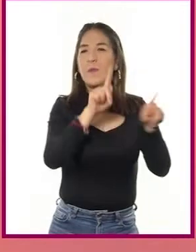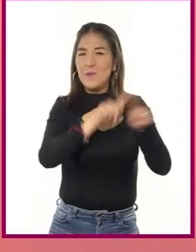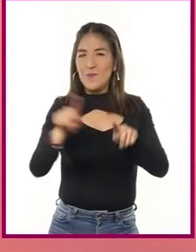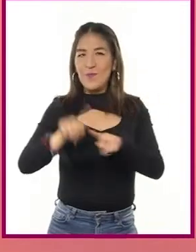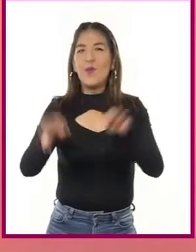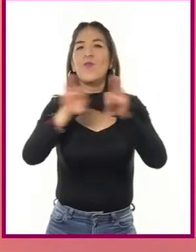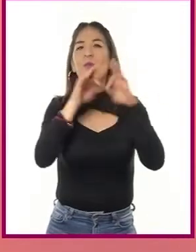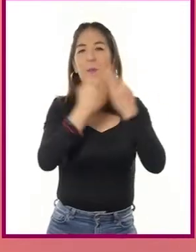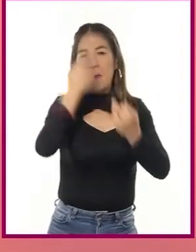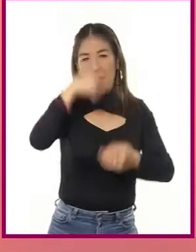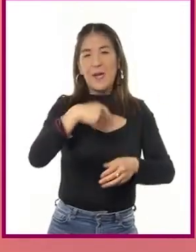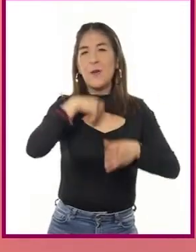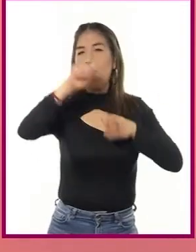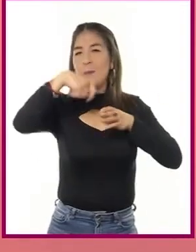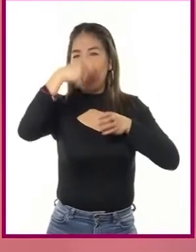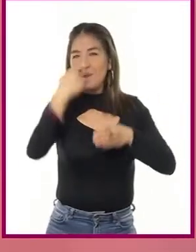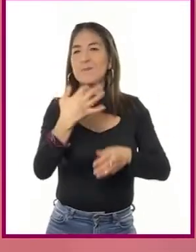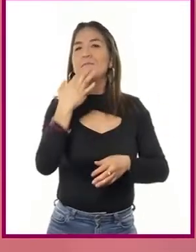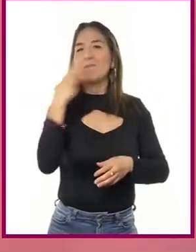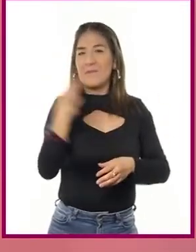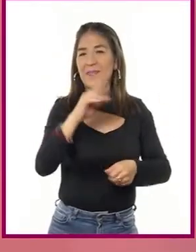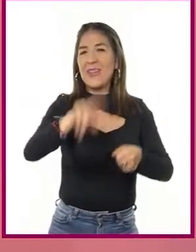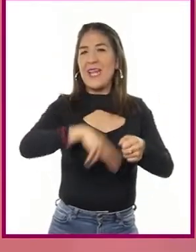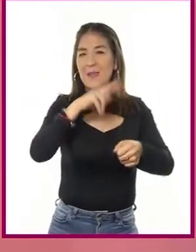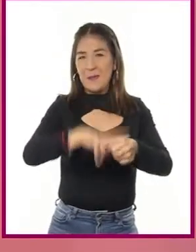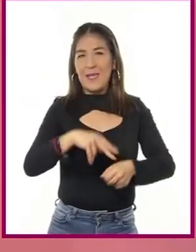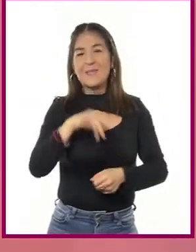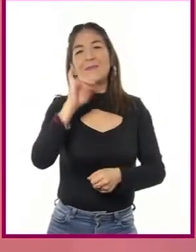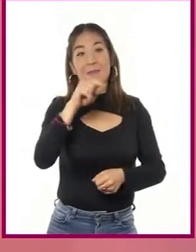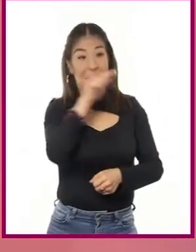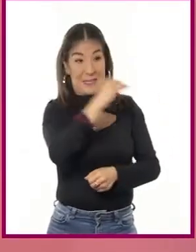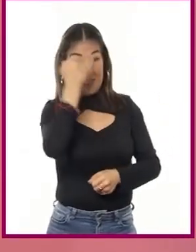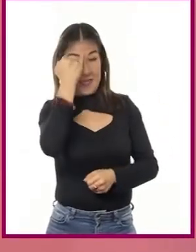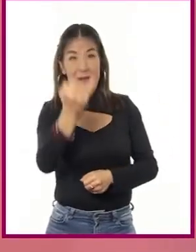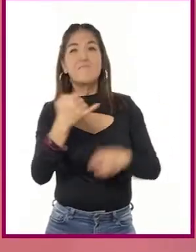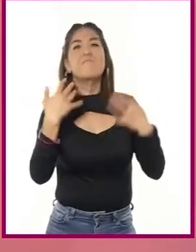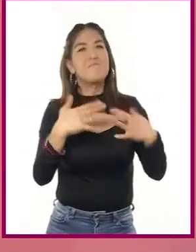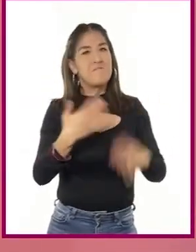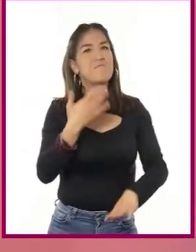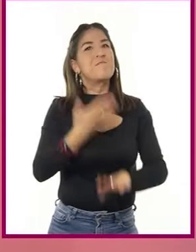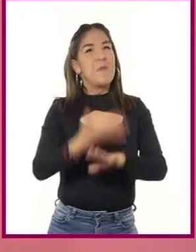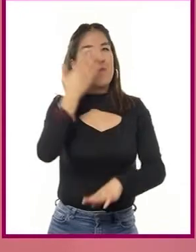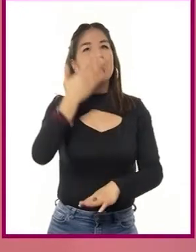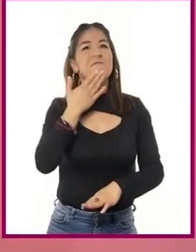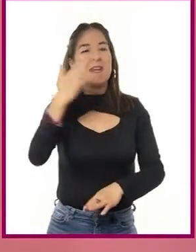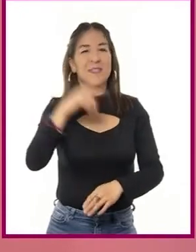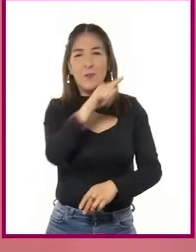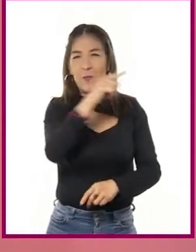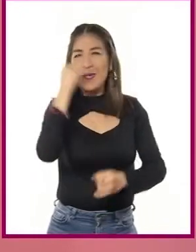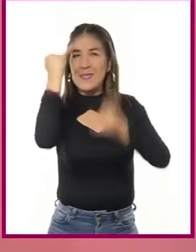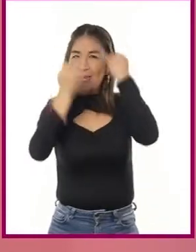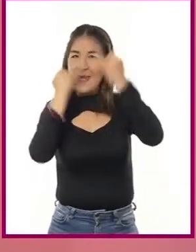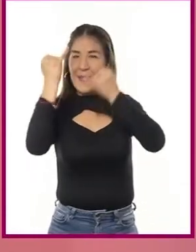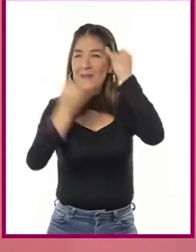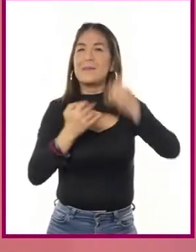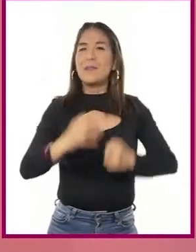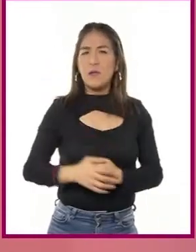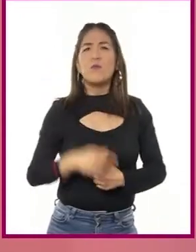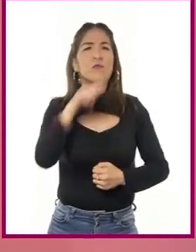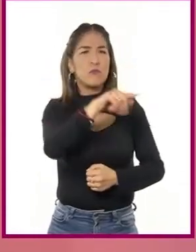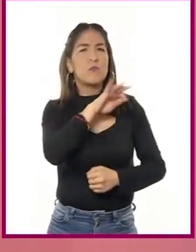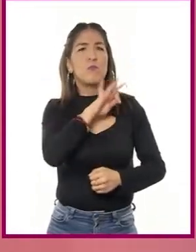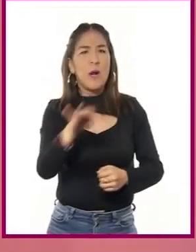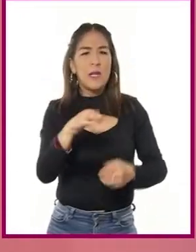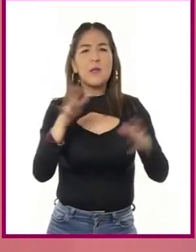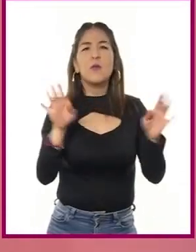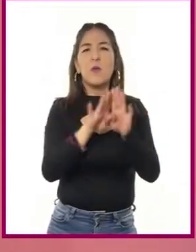para hacerme unas botanitas naturales. Tu idea me parece muy creativa e incluso podrías hacer un